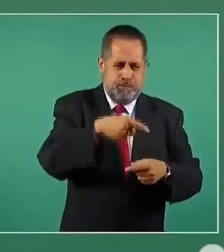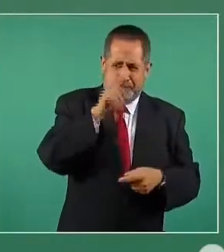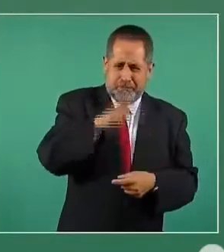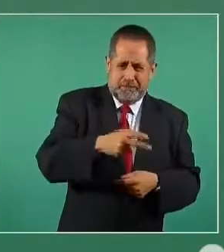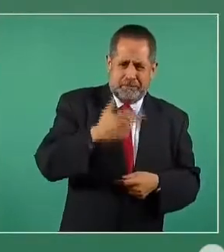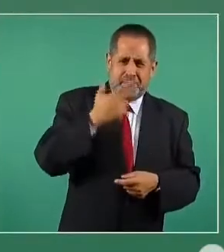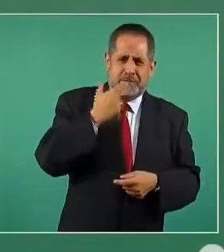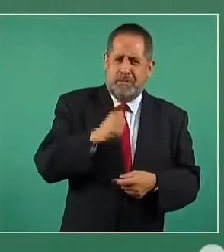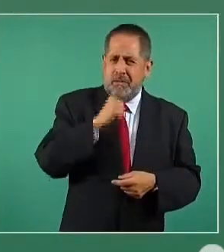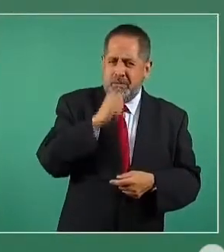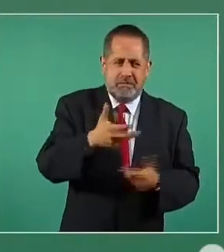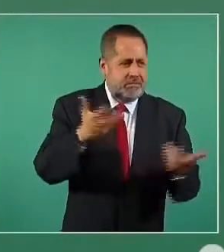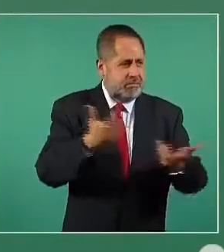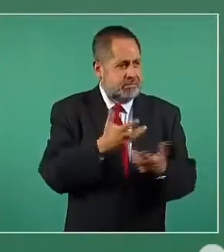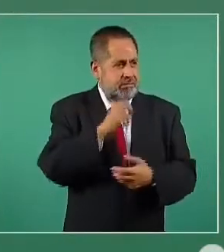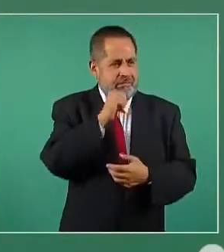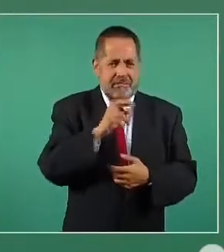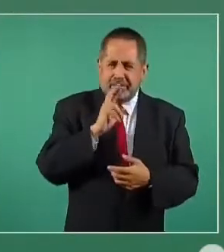improductivo.